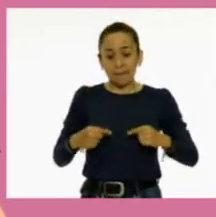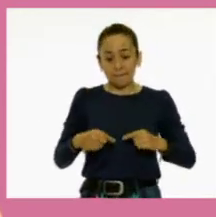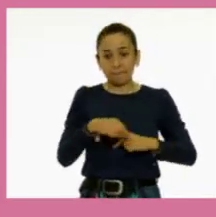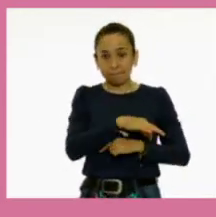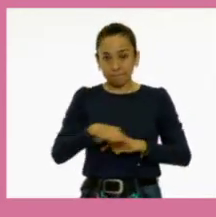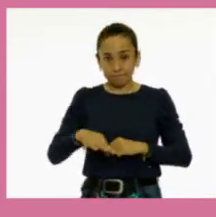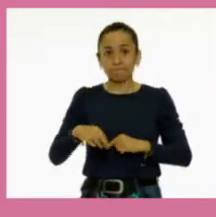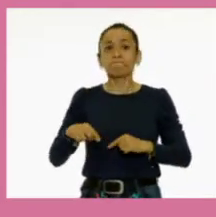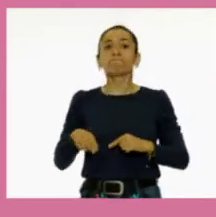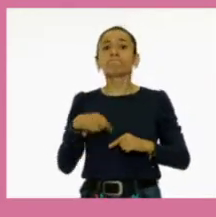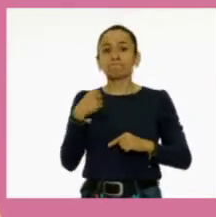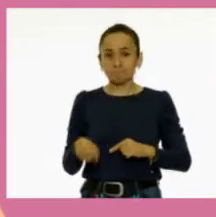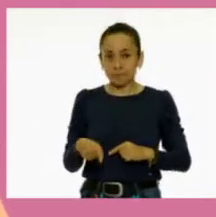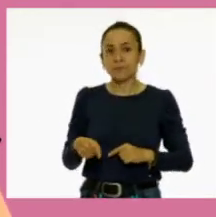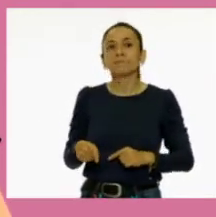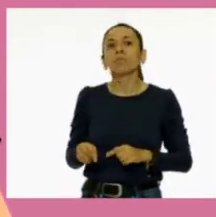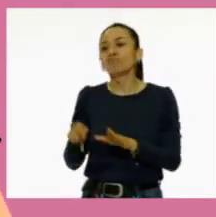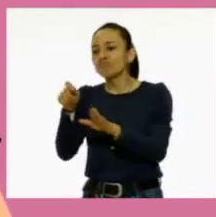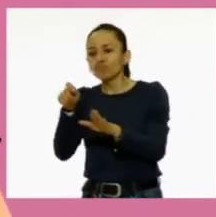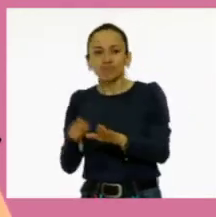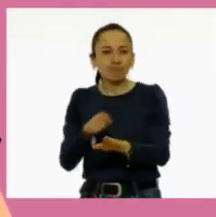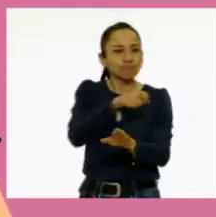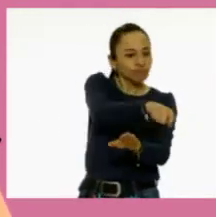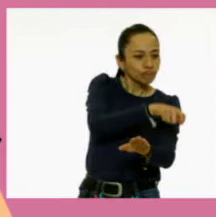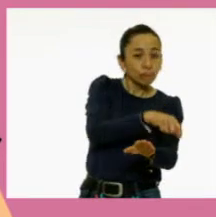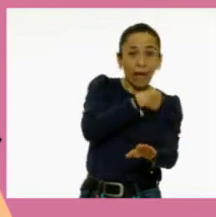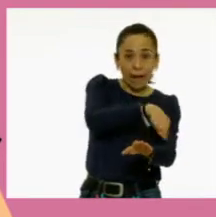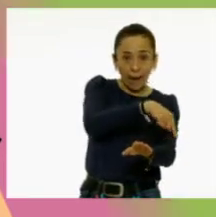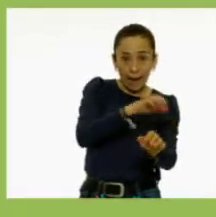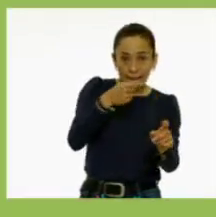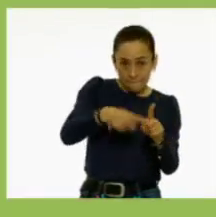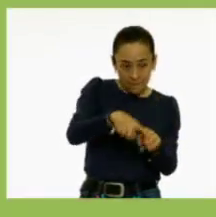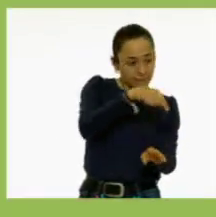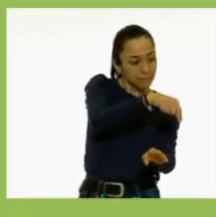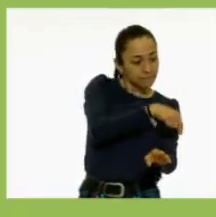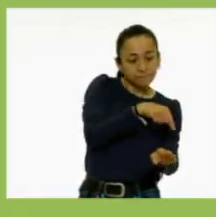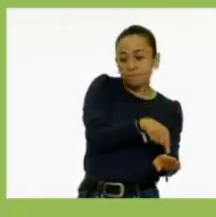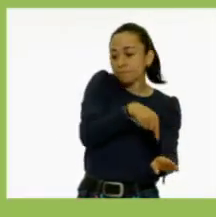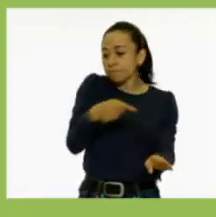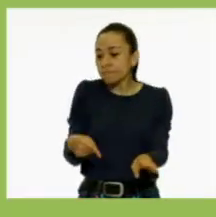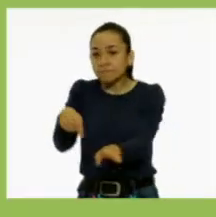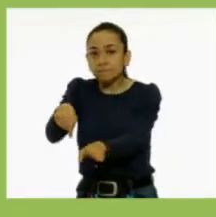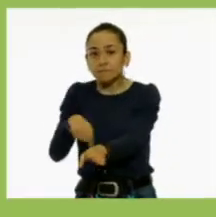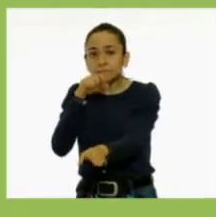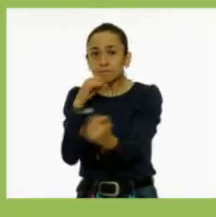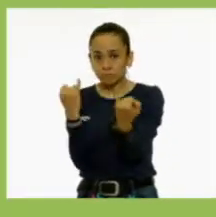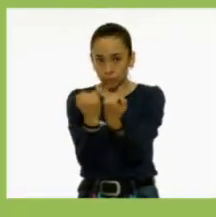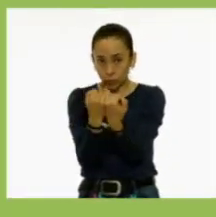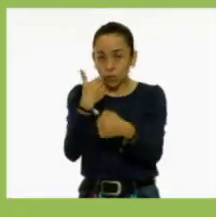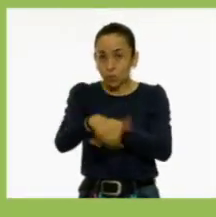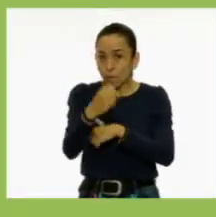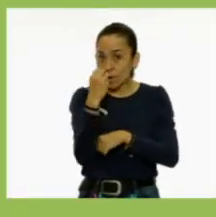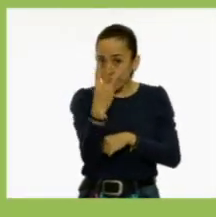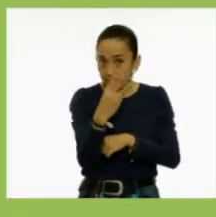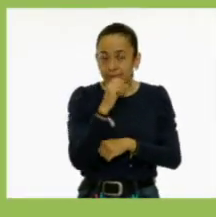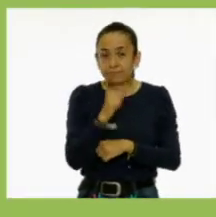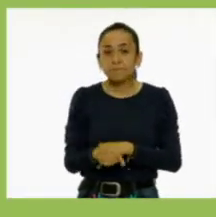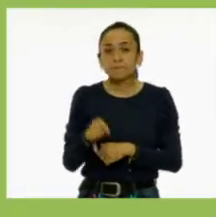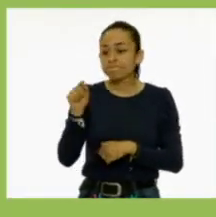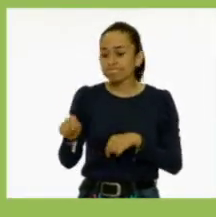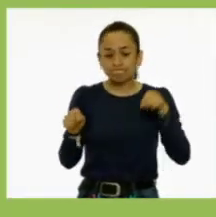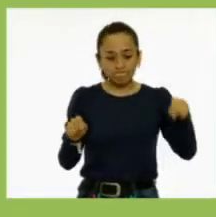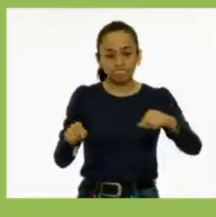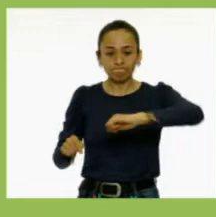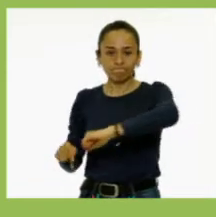arriba. Repite el paso anterior del otro lado de la playera. 3. Traza la línea